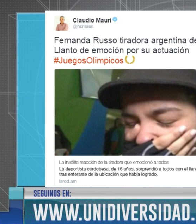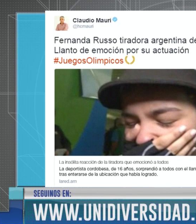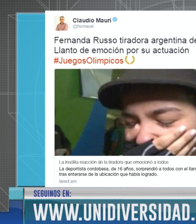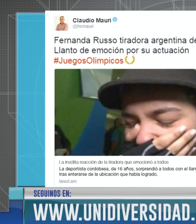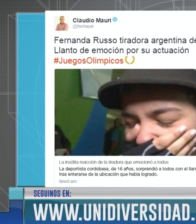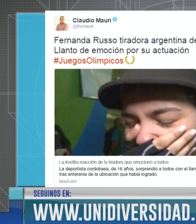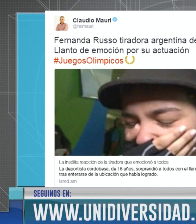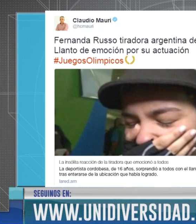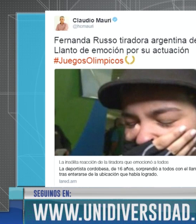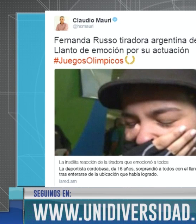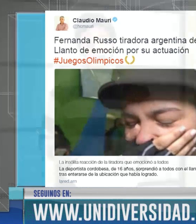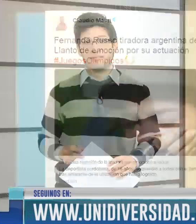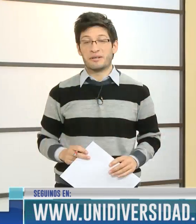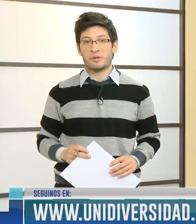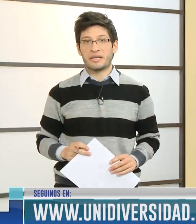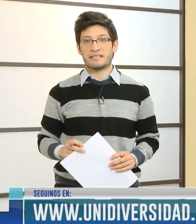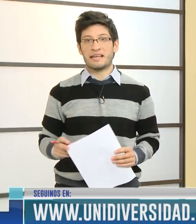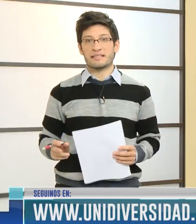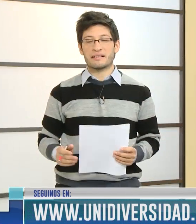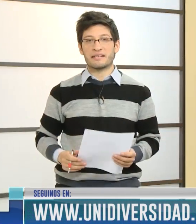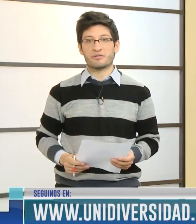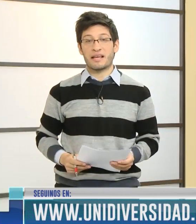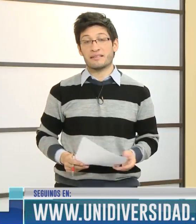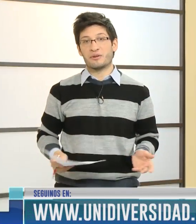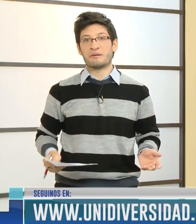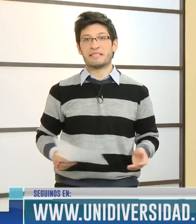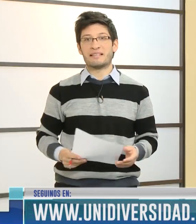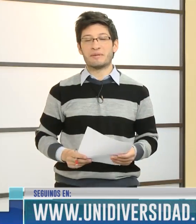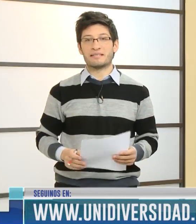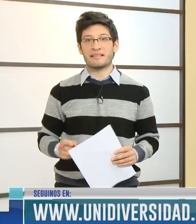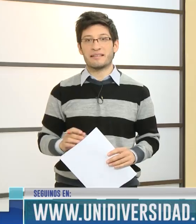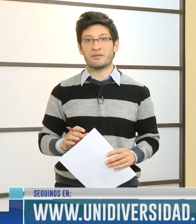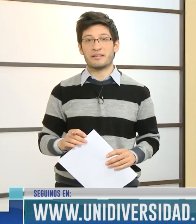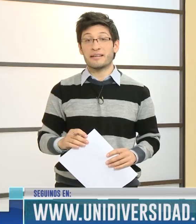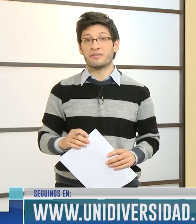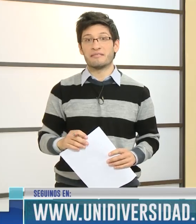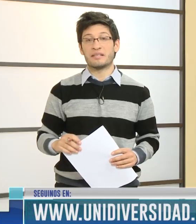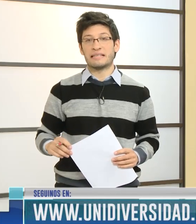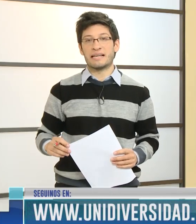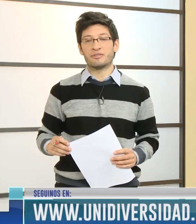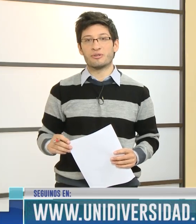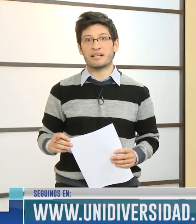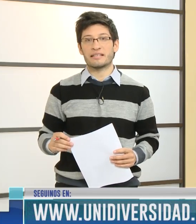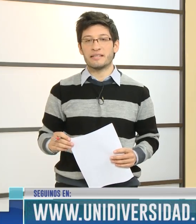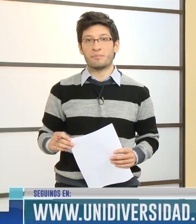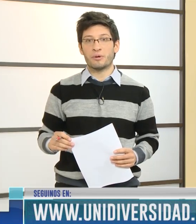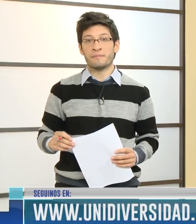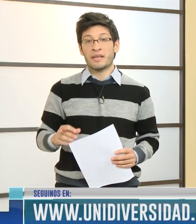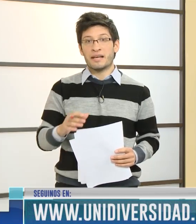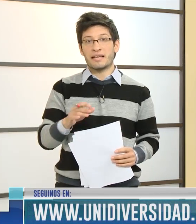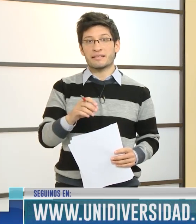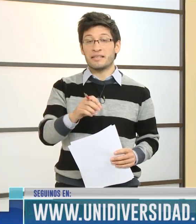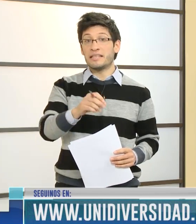nos conmovió a todos el fin de semana. Bueno, muy bien. Allí las redes sociales obviamente también se hicieron eco de la felicidad de todos los argentinos